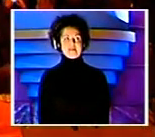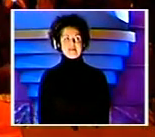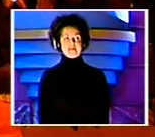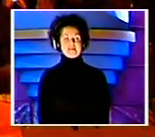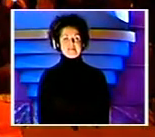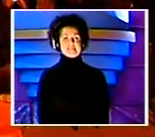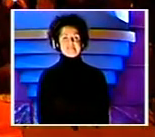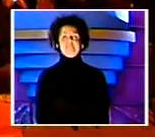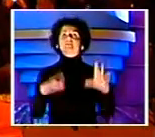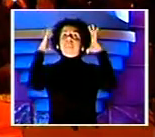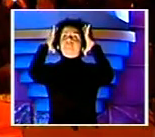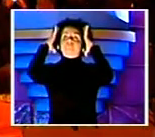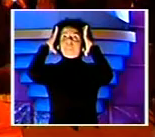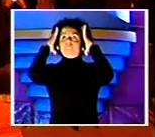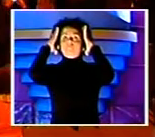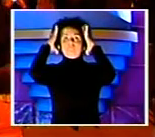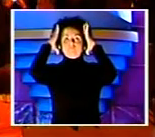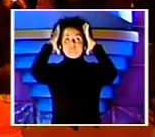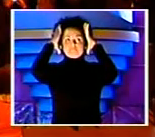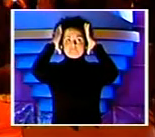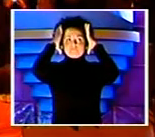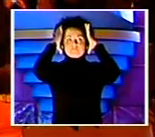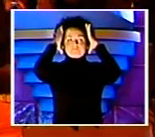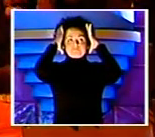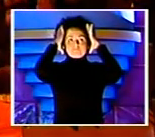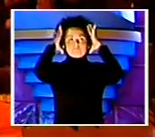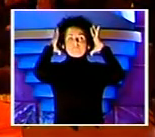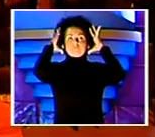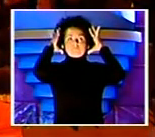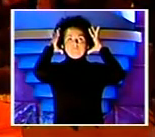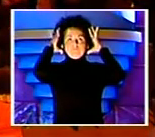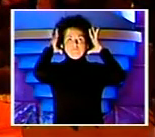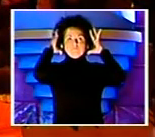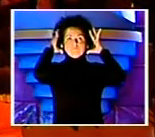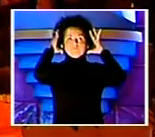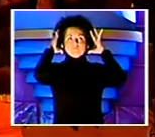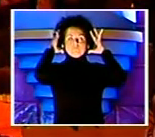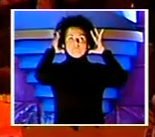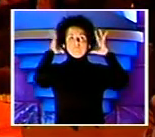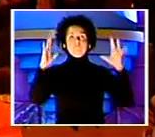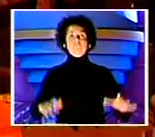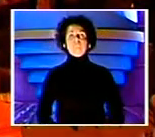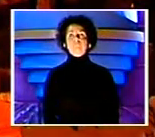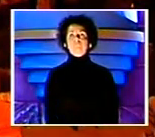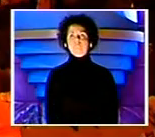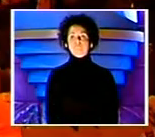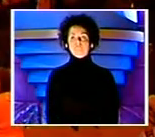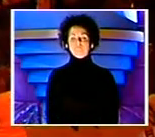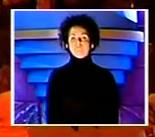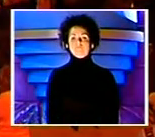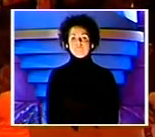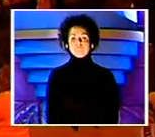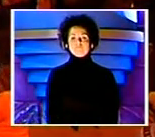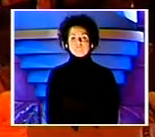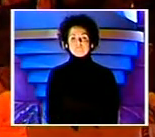sido cantera de tantas murgas, ¿verdad? Afortunadamente, Crazy Trota mantiene la tradición murguera del risco de San